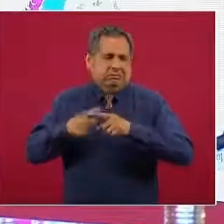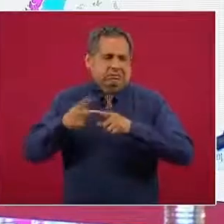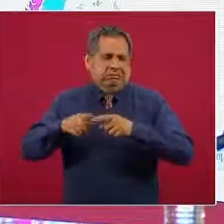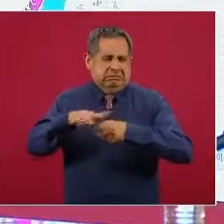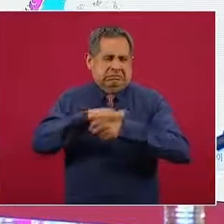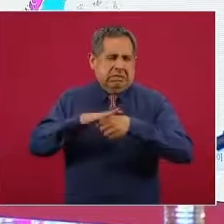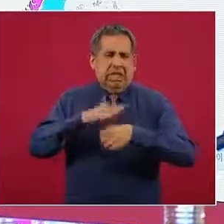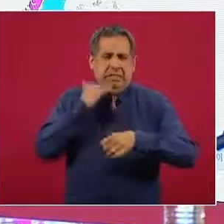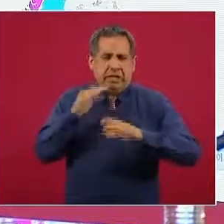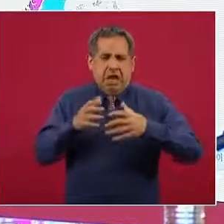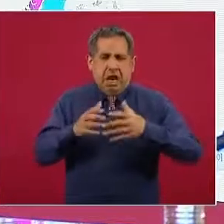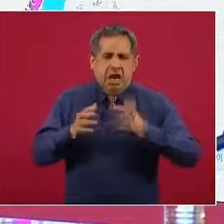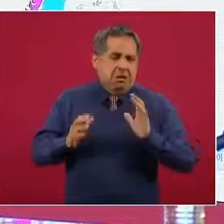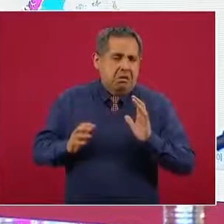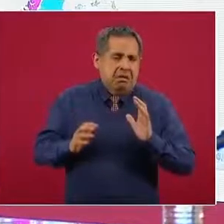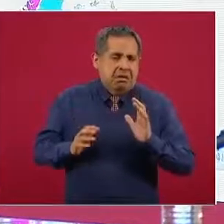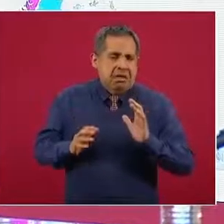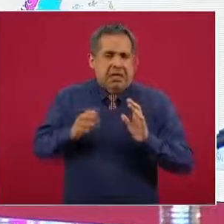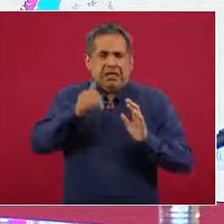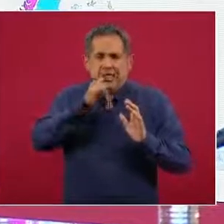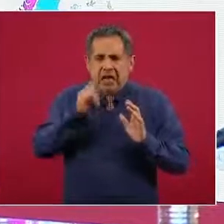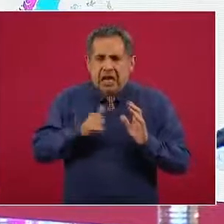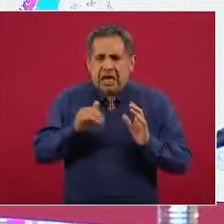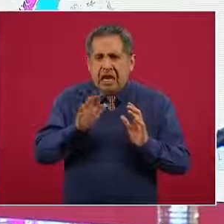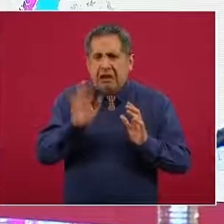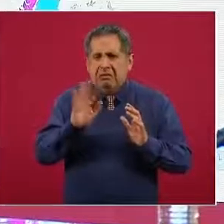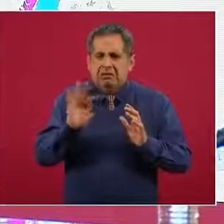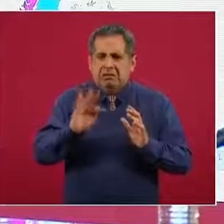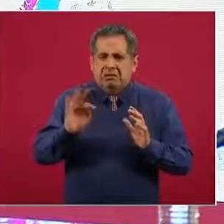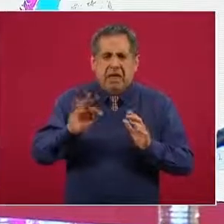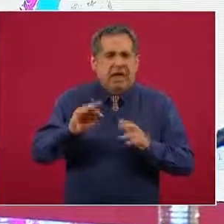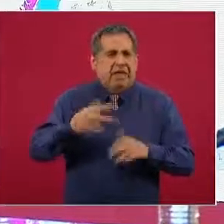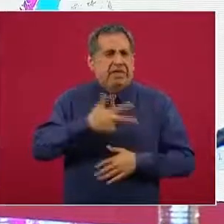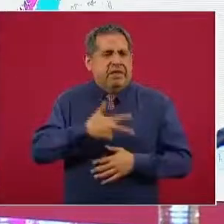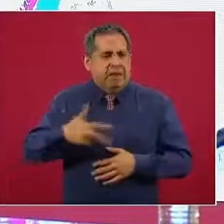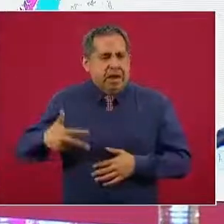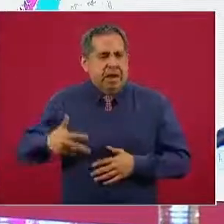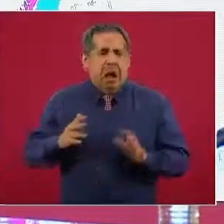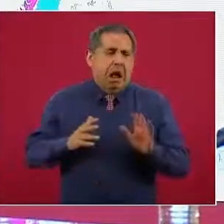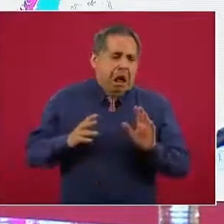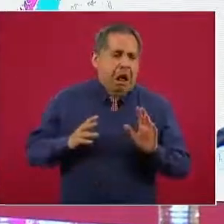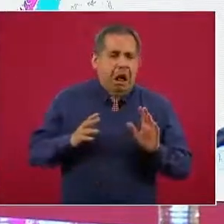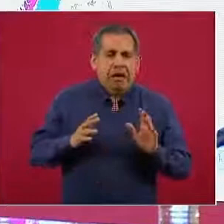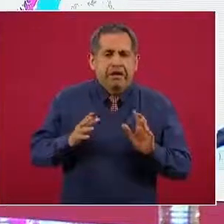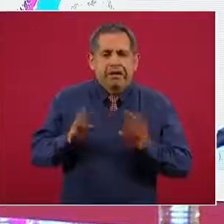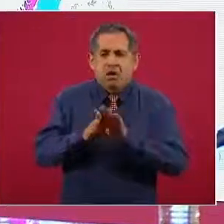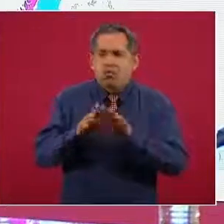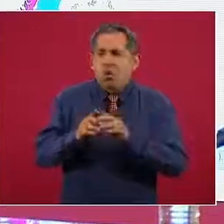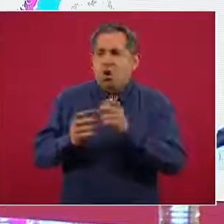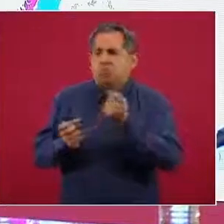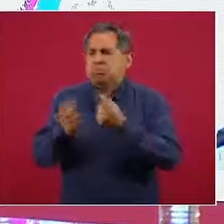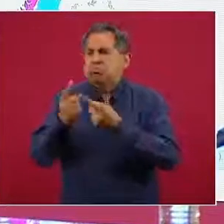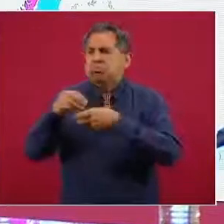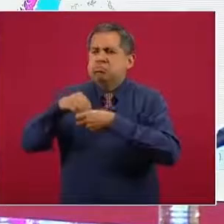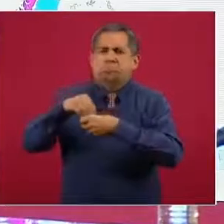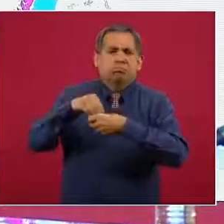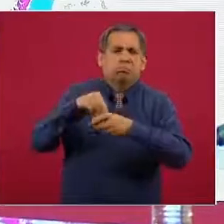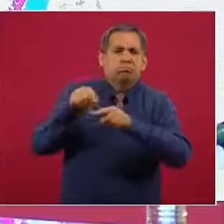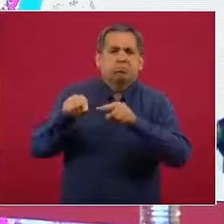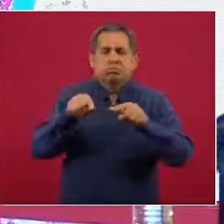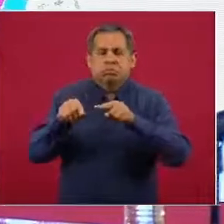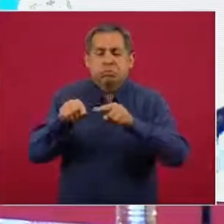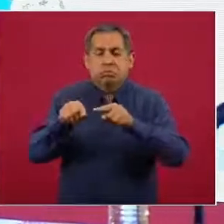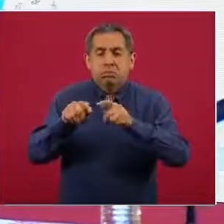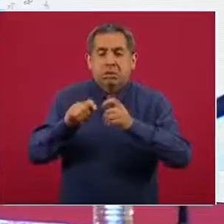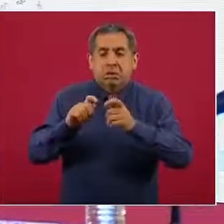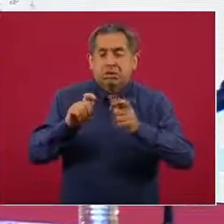etcétera, Alemania, posiblemente Italia, Dinamarca, tenían conglomerados de casos. Vámonos